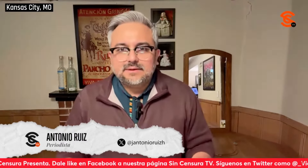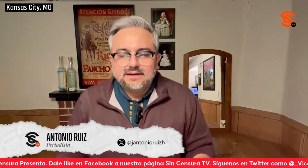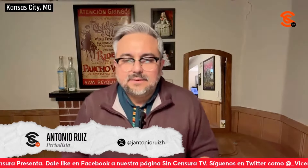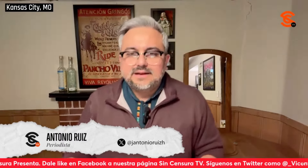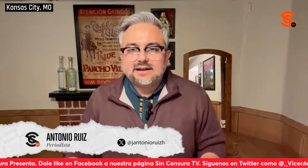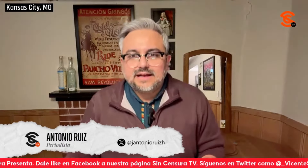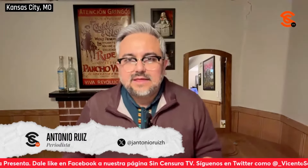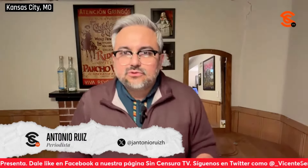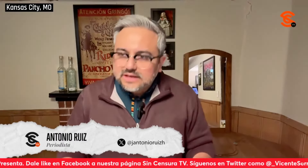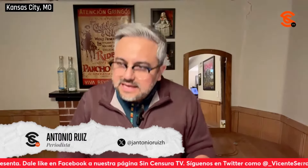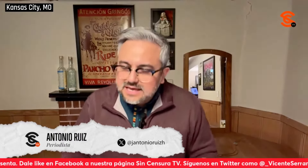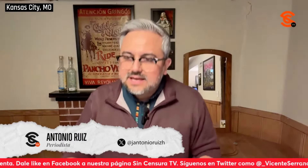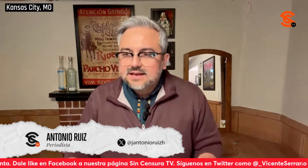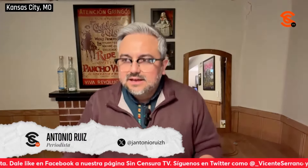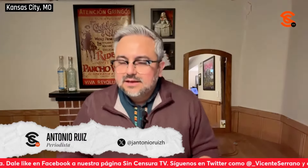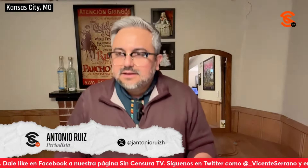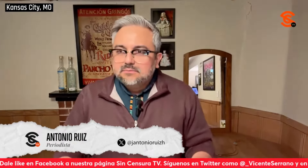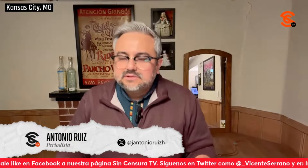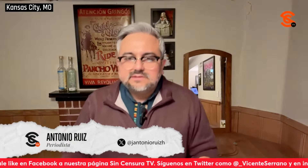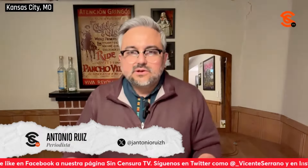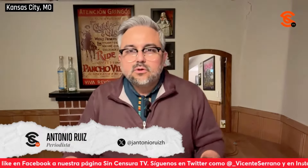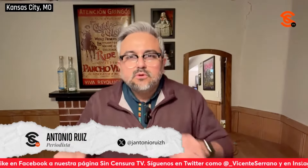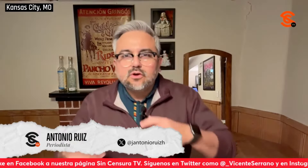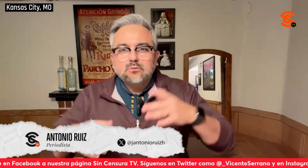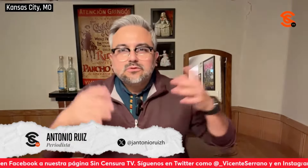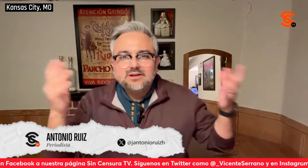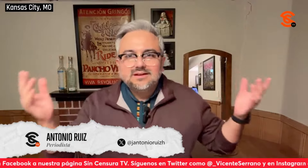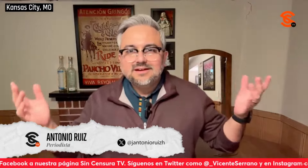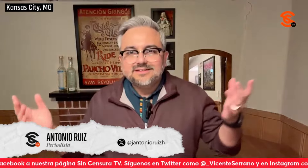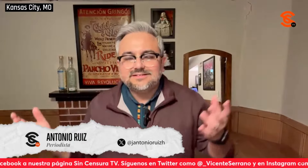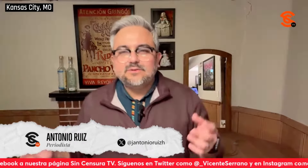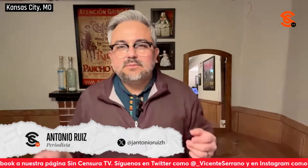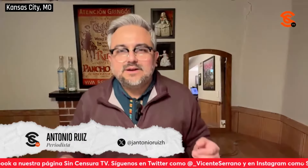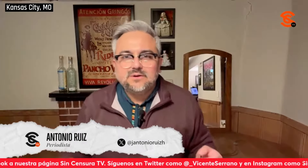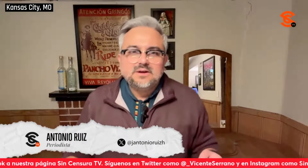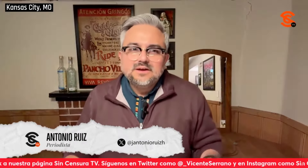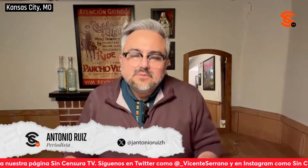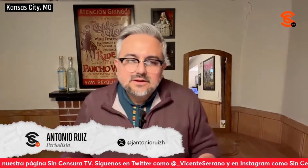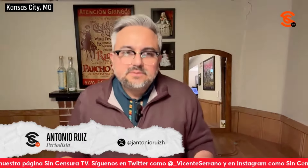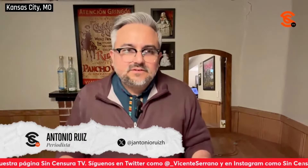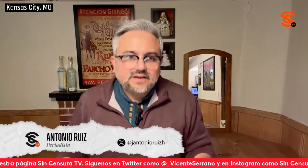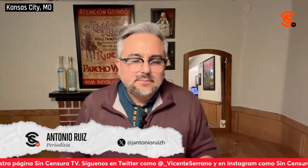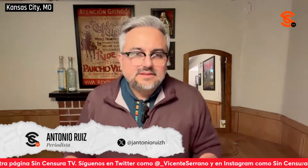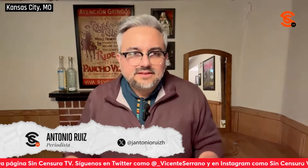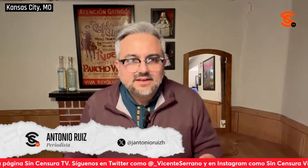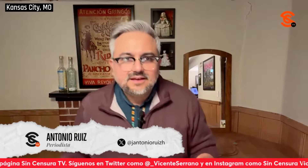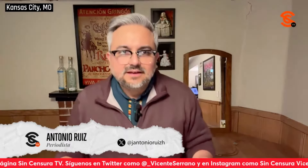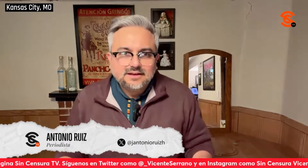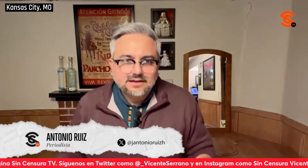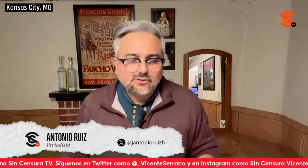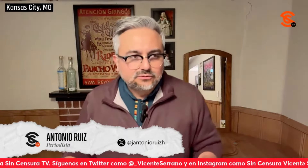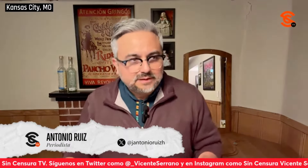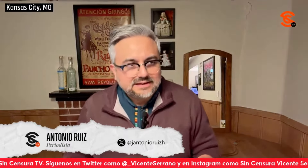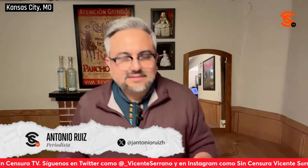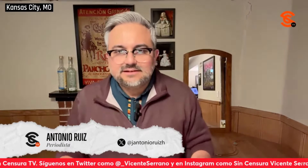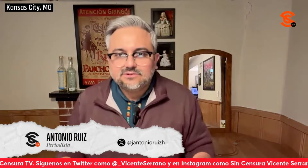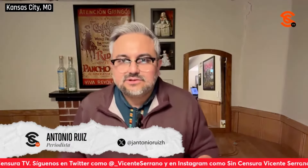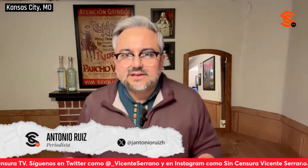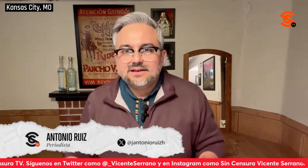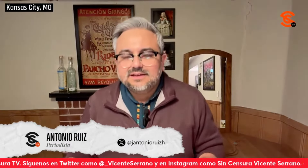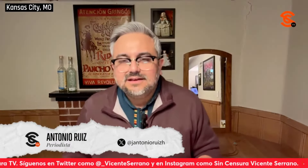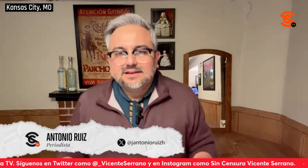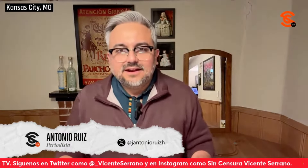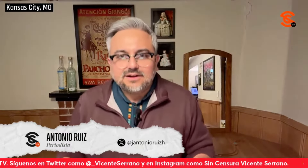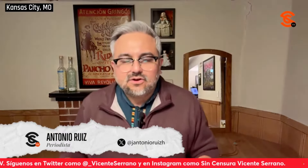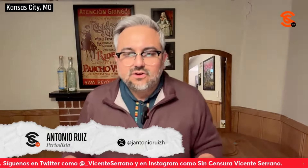tomado y el haberla regado? Sí, pues es algo muy común en el ser humano, bueno, específicamente en los países en